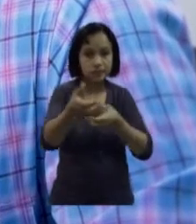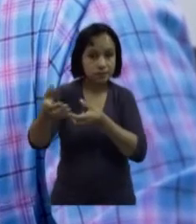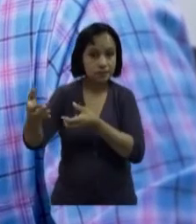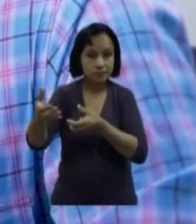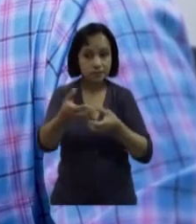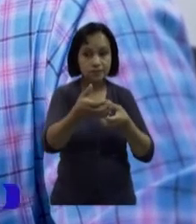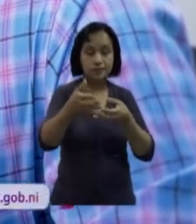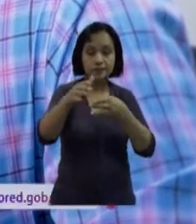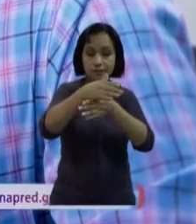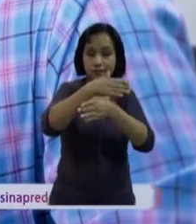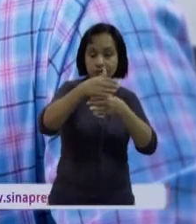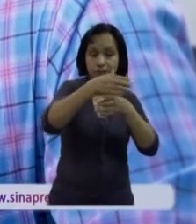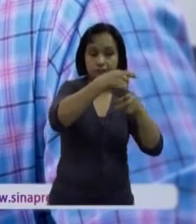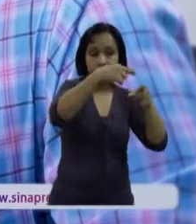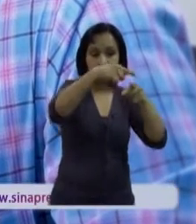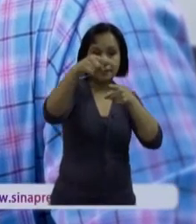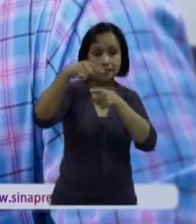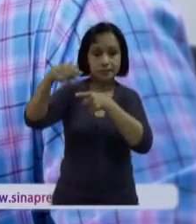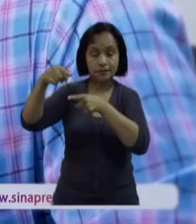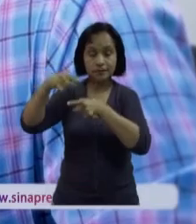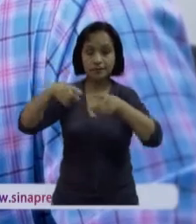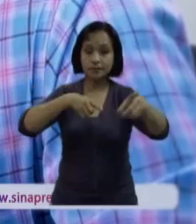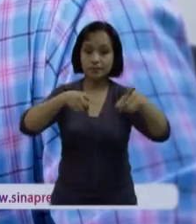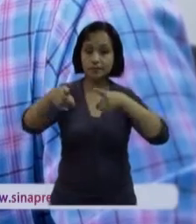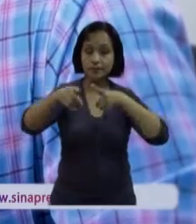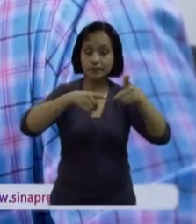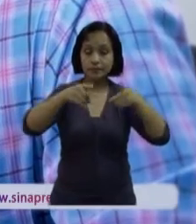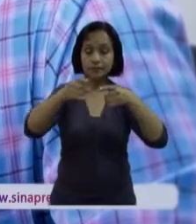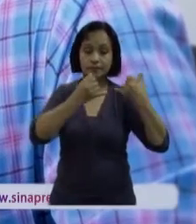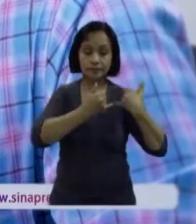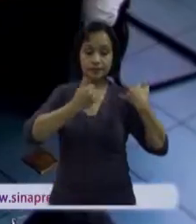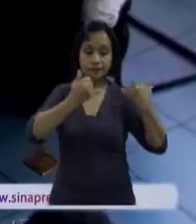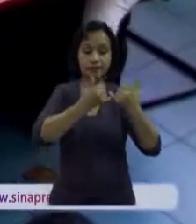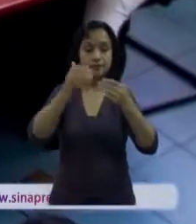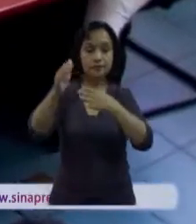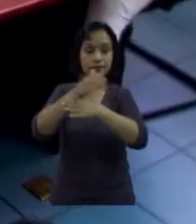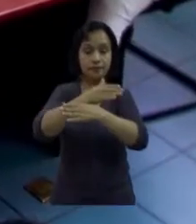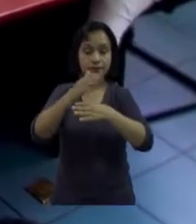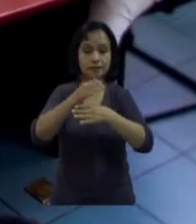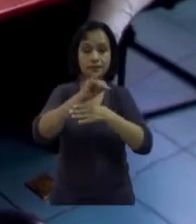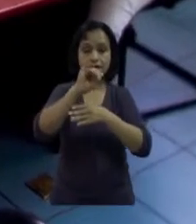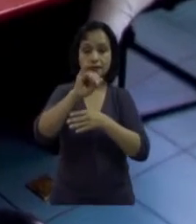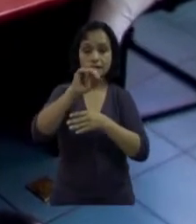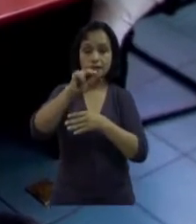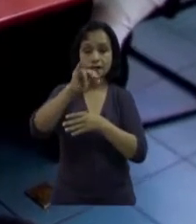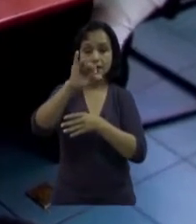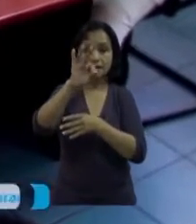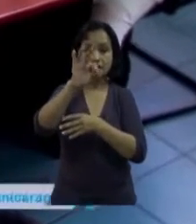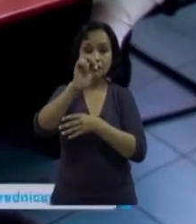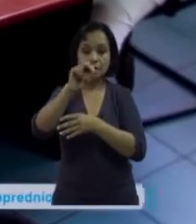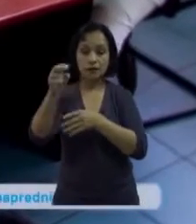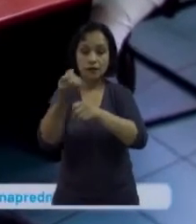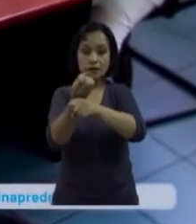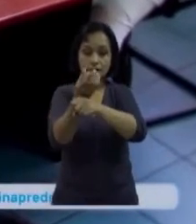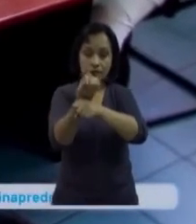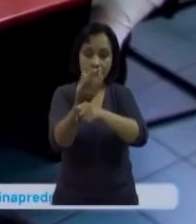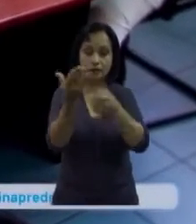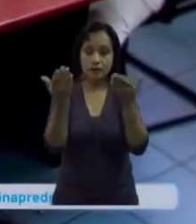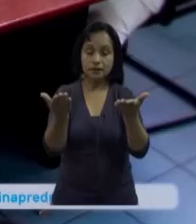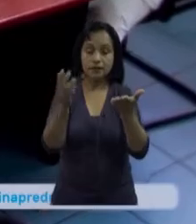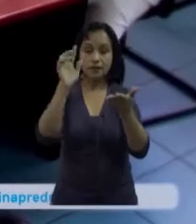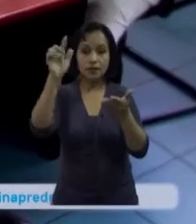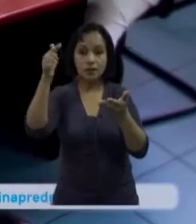los bomberos a nivel territorial, las diferentes delegaciones de varias instituciones, el INIFON con